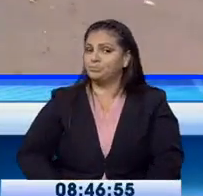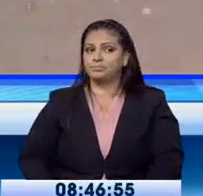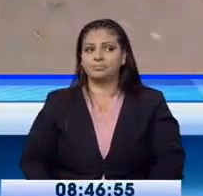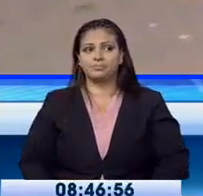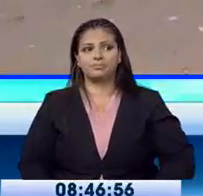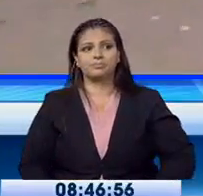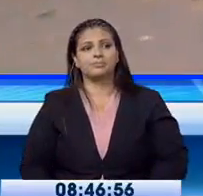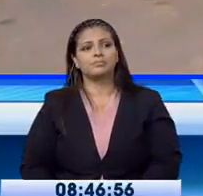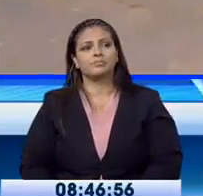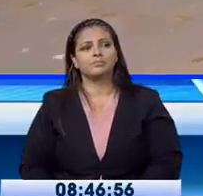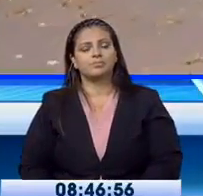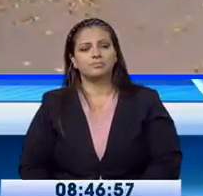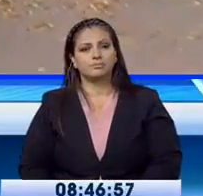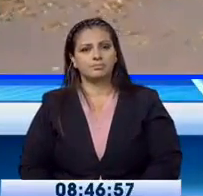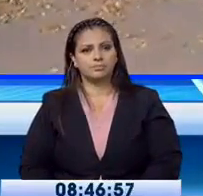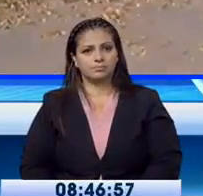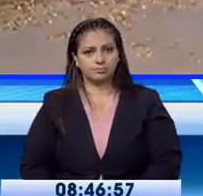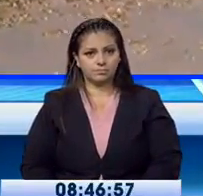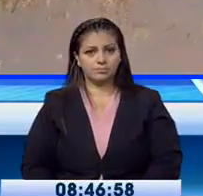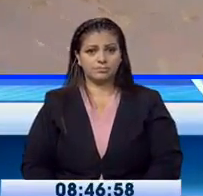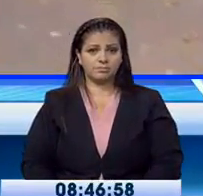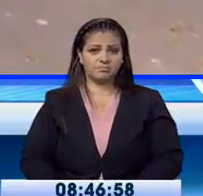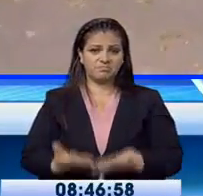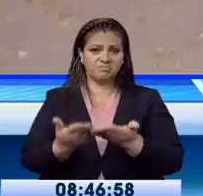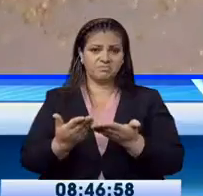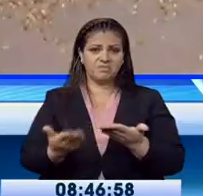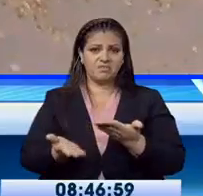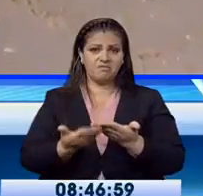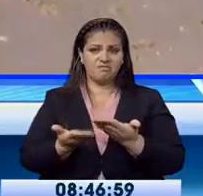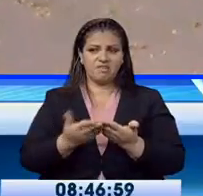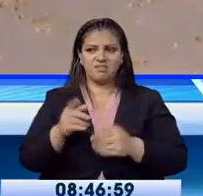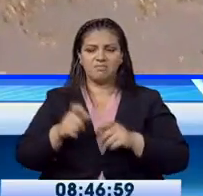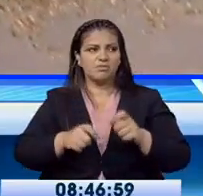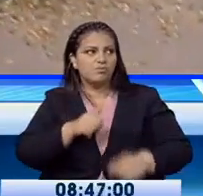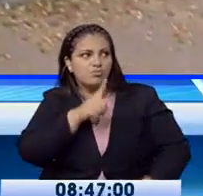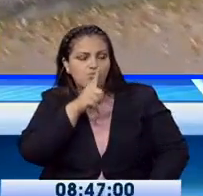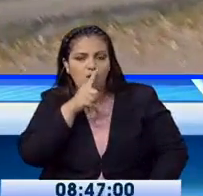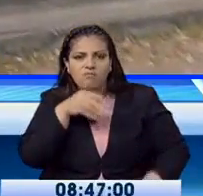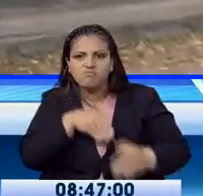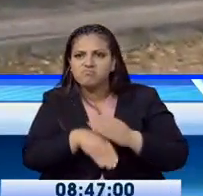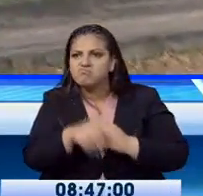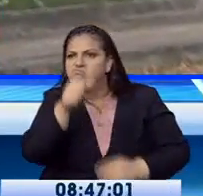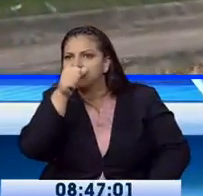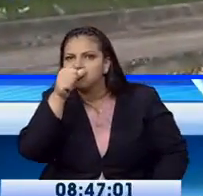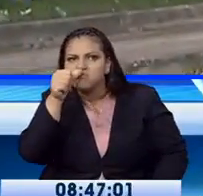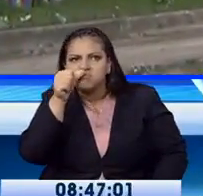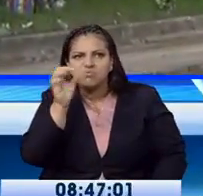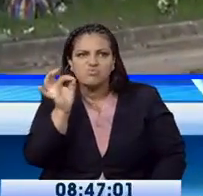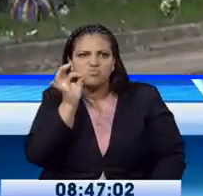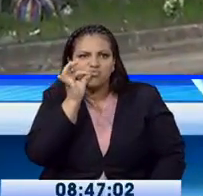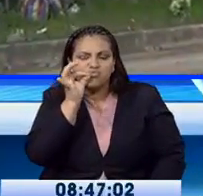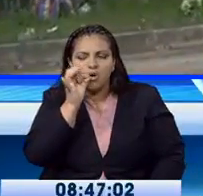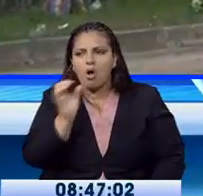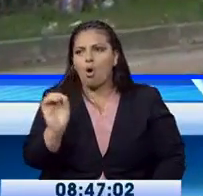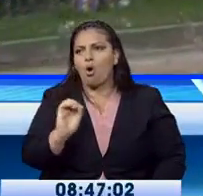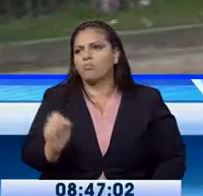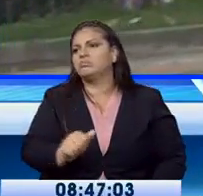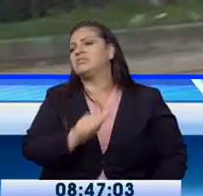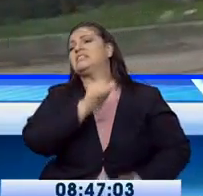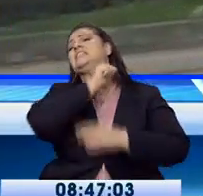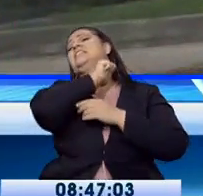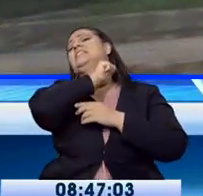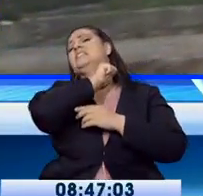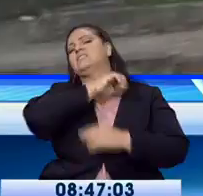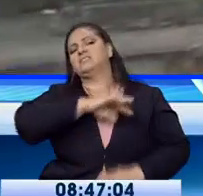convierte pues en un sitio en un garito de fu manchú y de robo y de asalto así es